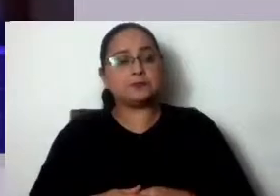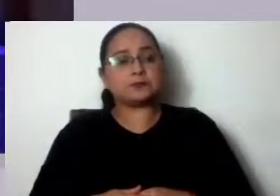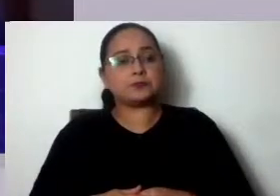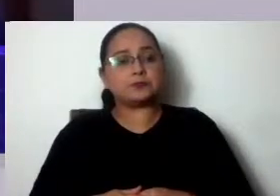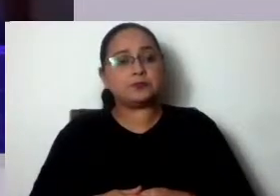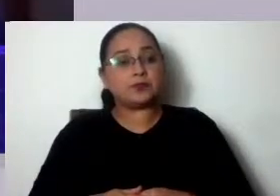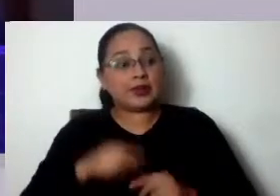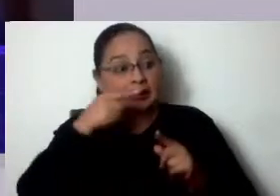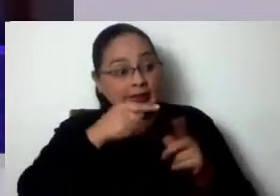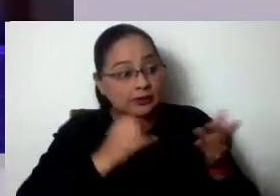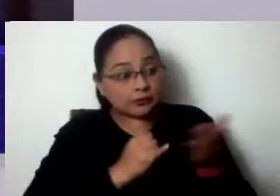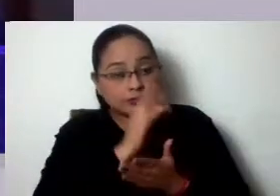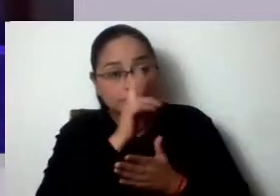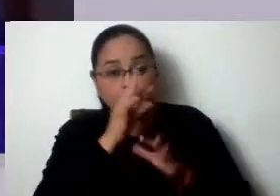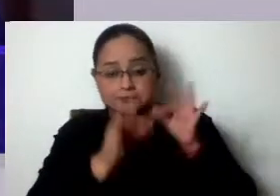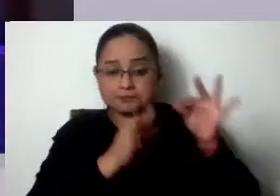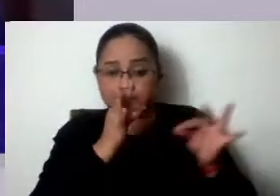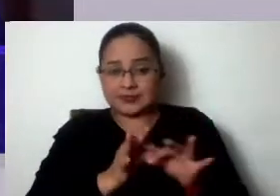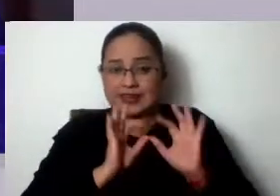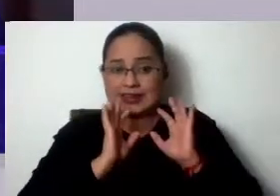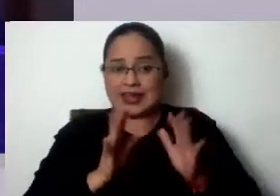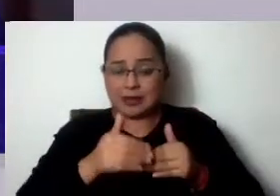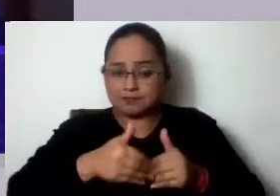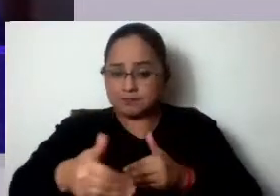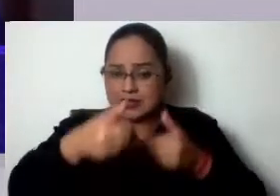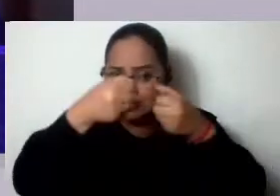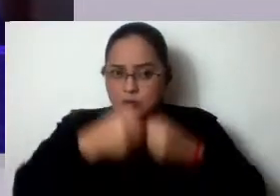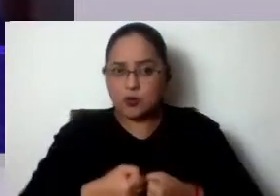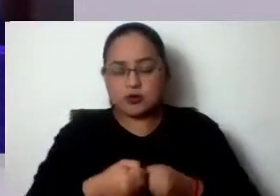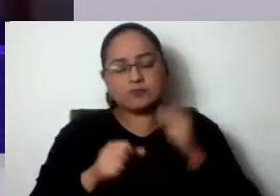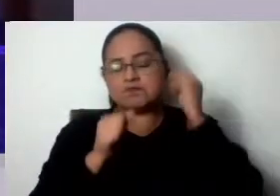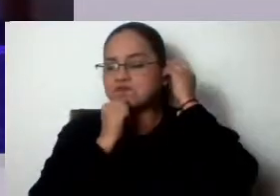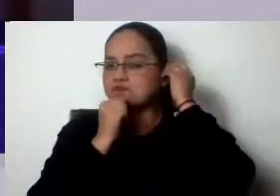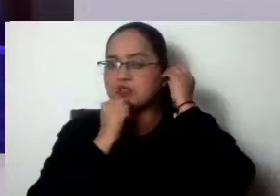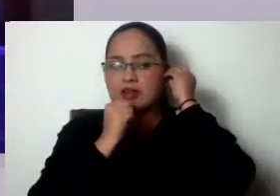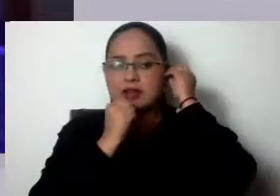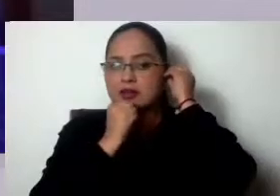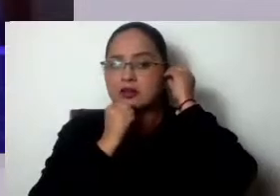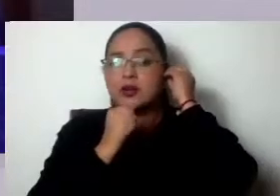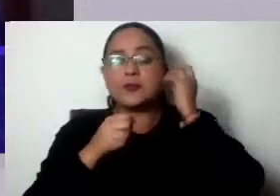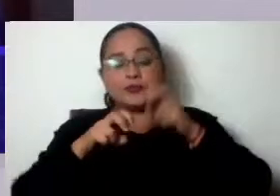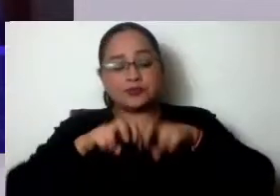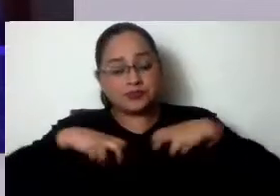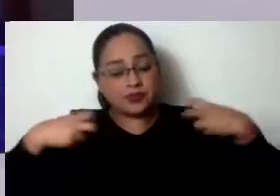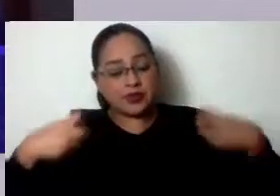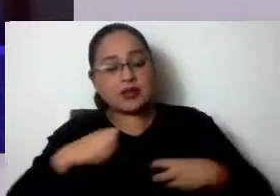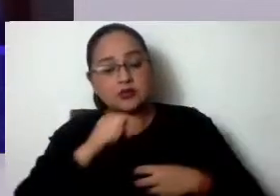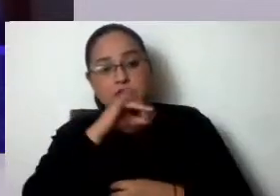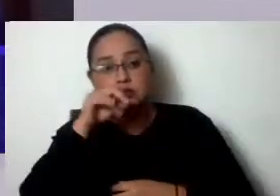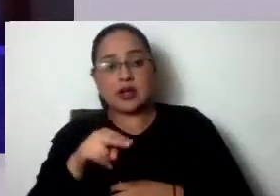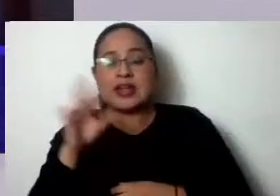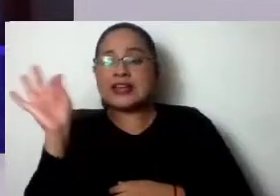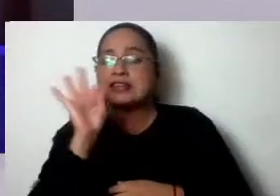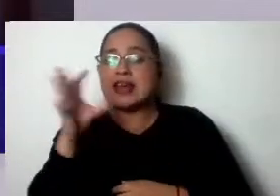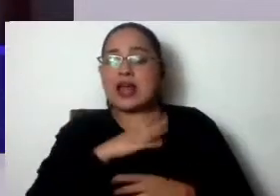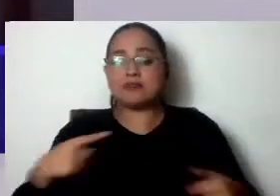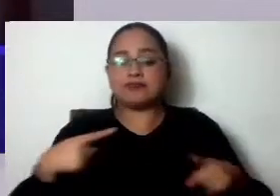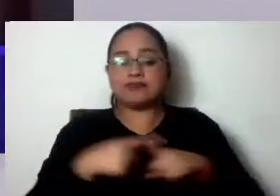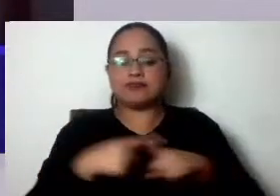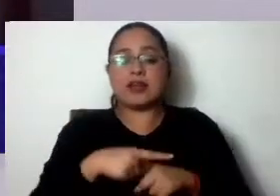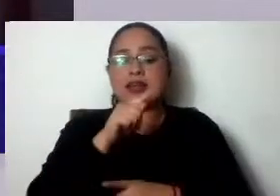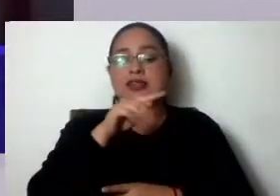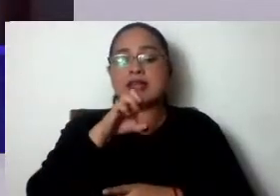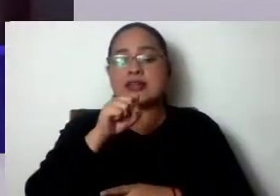aún no está firme pues se planteó ante el tribunal pleno la posible contradicción de tesis entre las